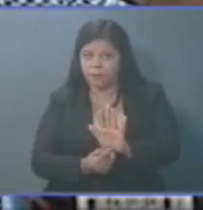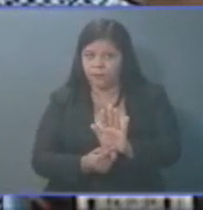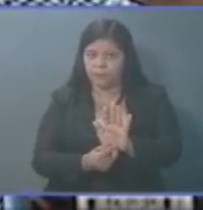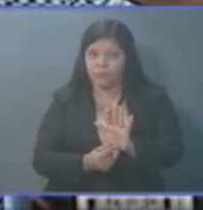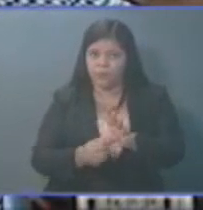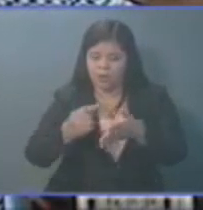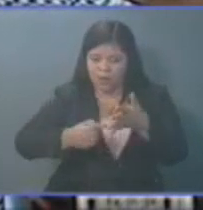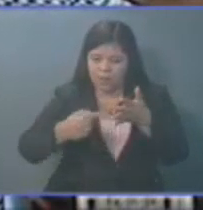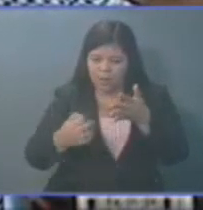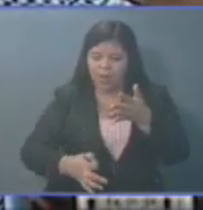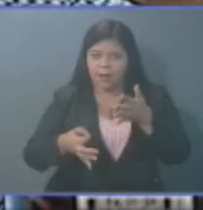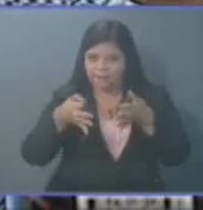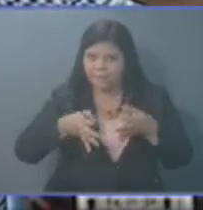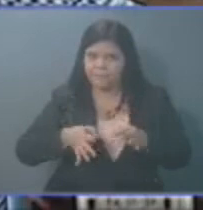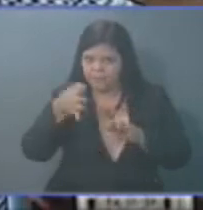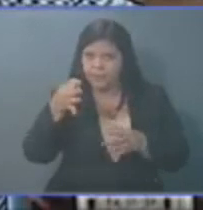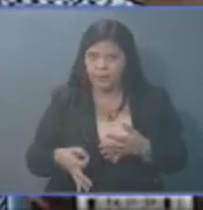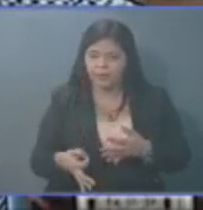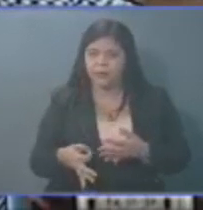legal,